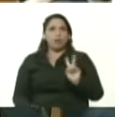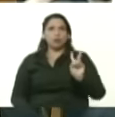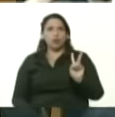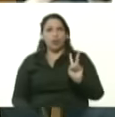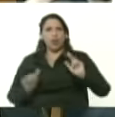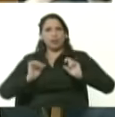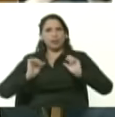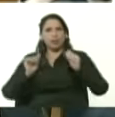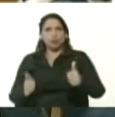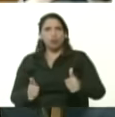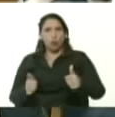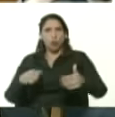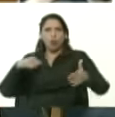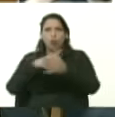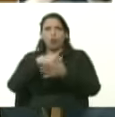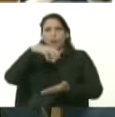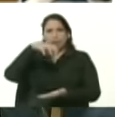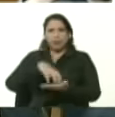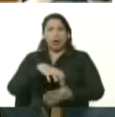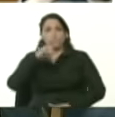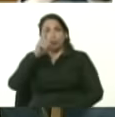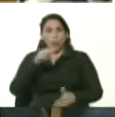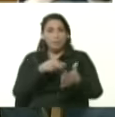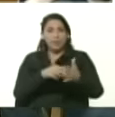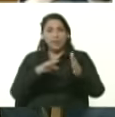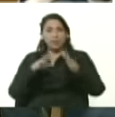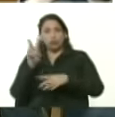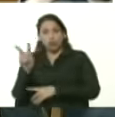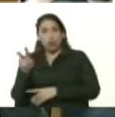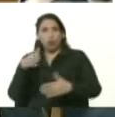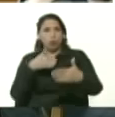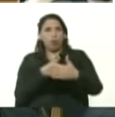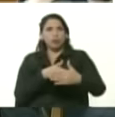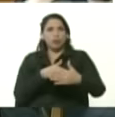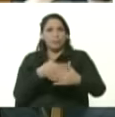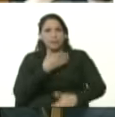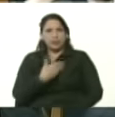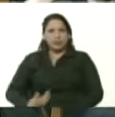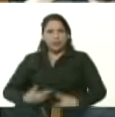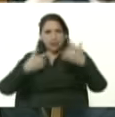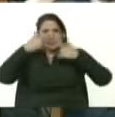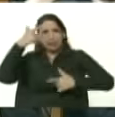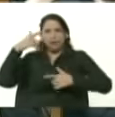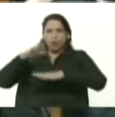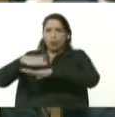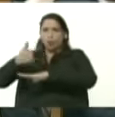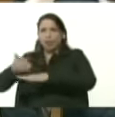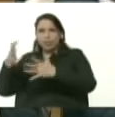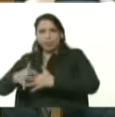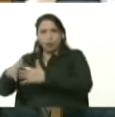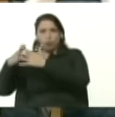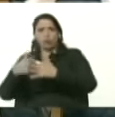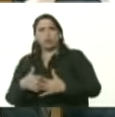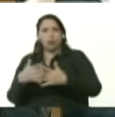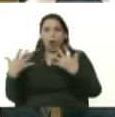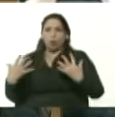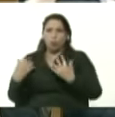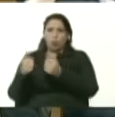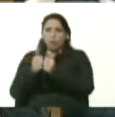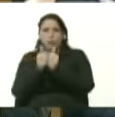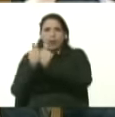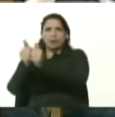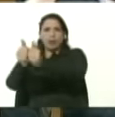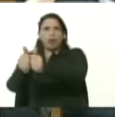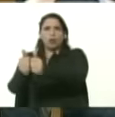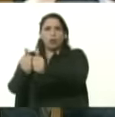inició con un golpe de Estado en el 2002 contra el presidente Hugo Chávez por parte de Estados Unidos, acompañado de